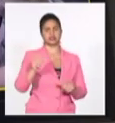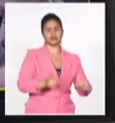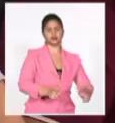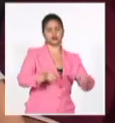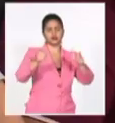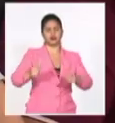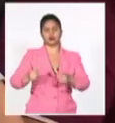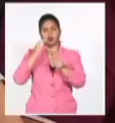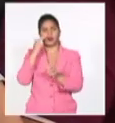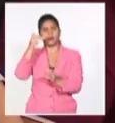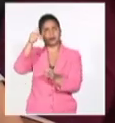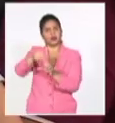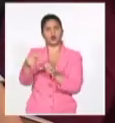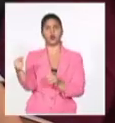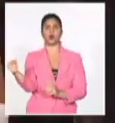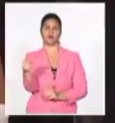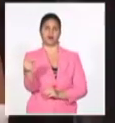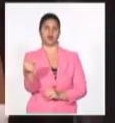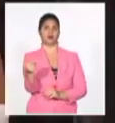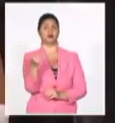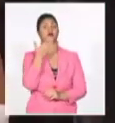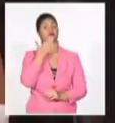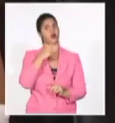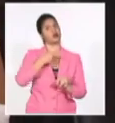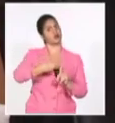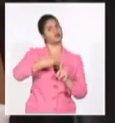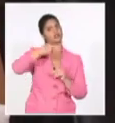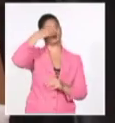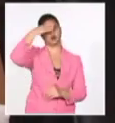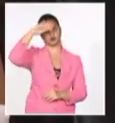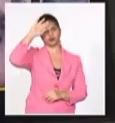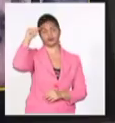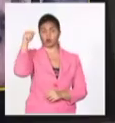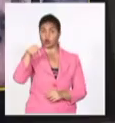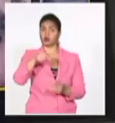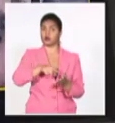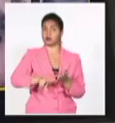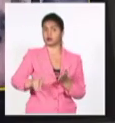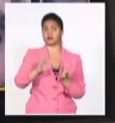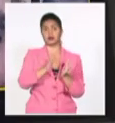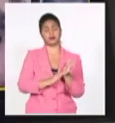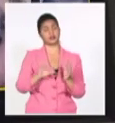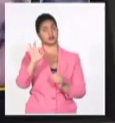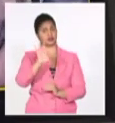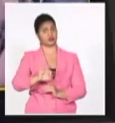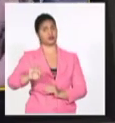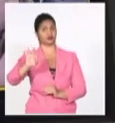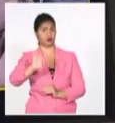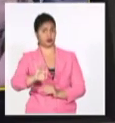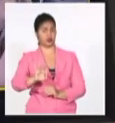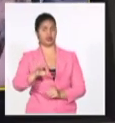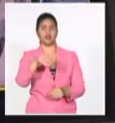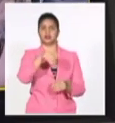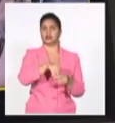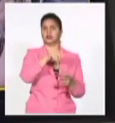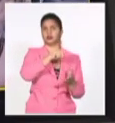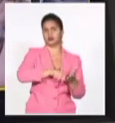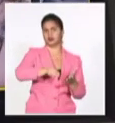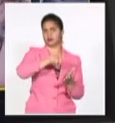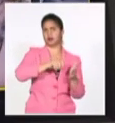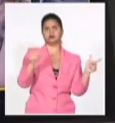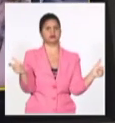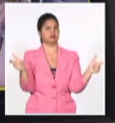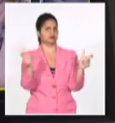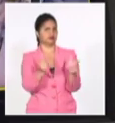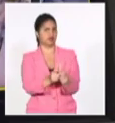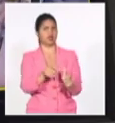energía, que representa un ahorro para el país. Hoy la provincia, en el mes de octubre acumulado, se enmarca en el plan, tiene una reducción de